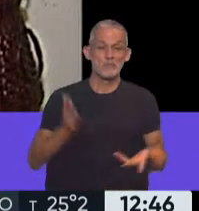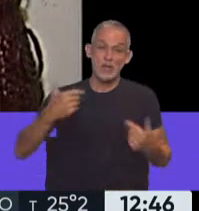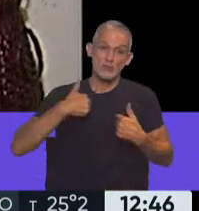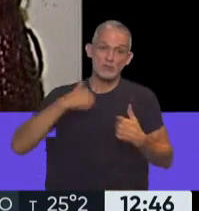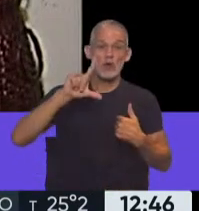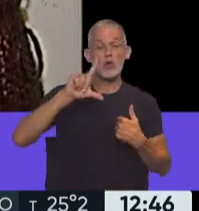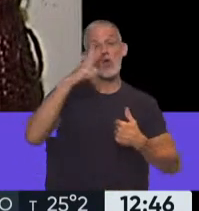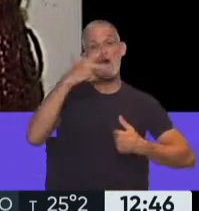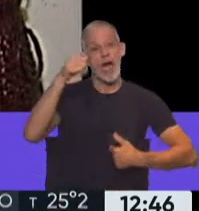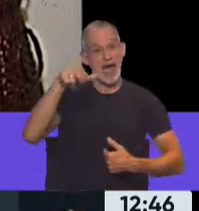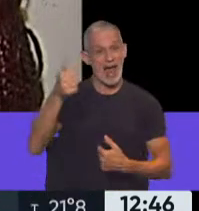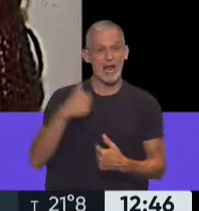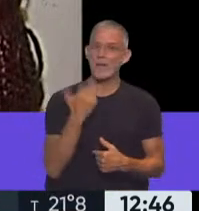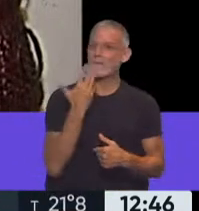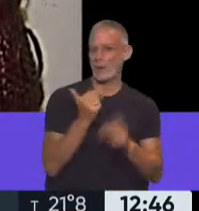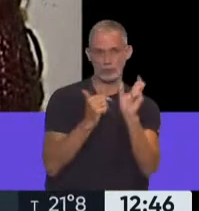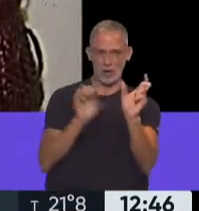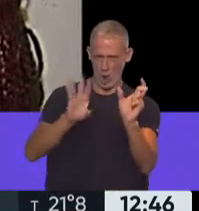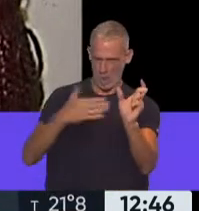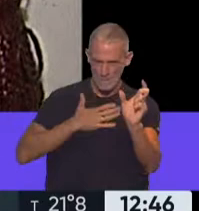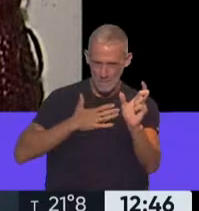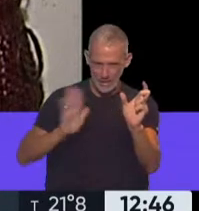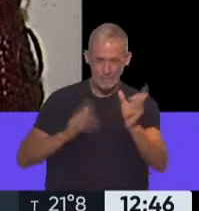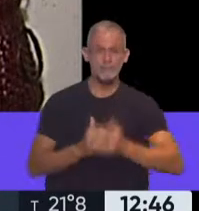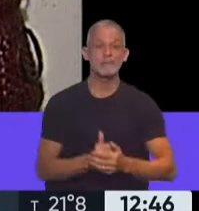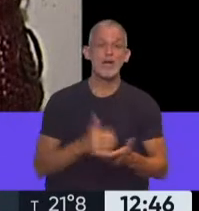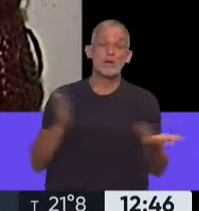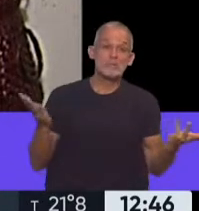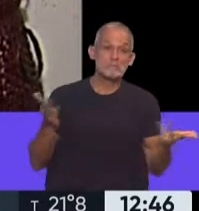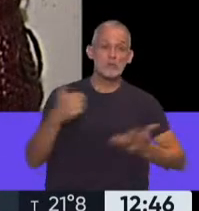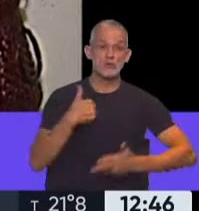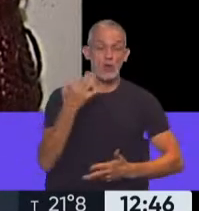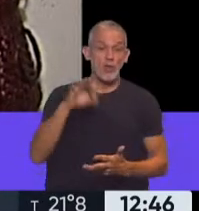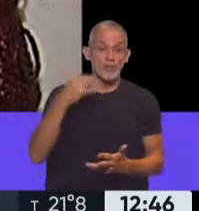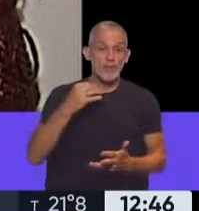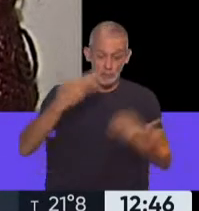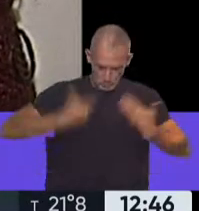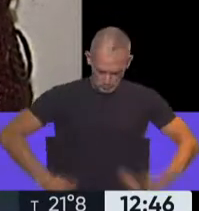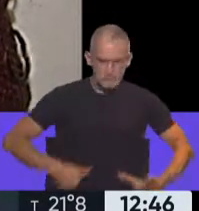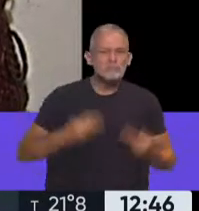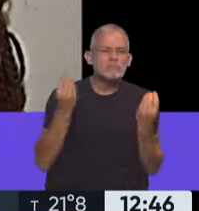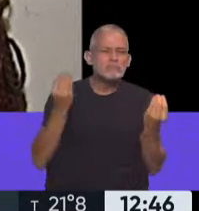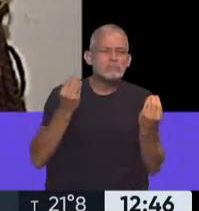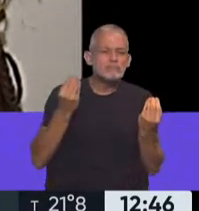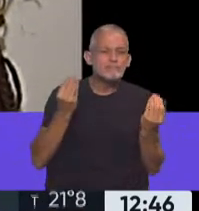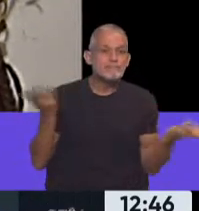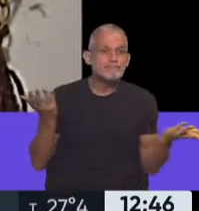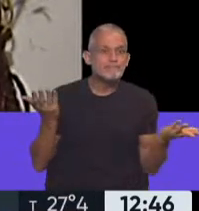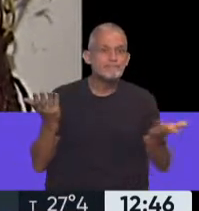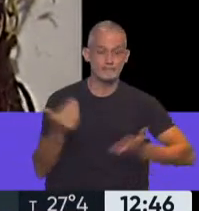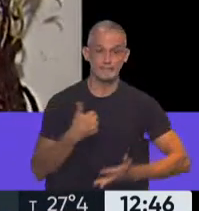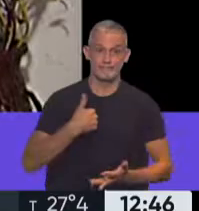lohan me gusta que me llamen ahora si tengo que hacer una definición digamos esté